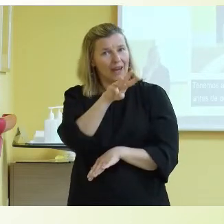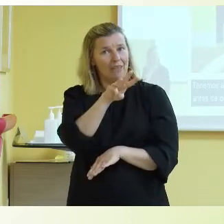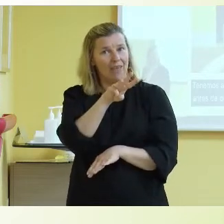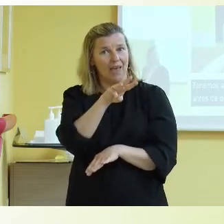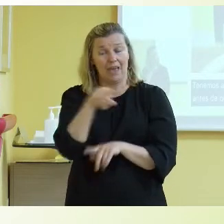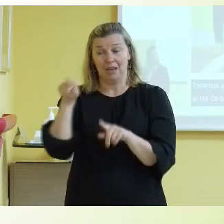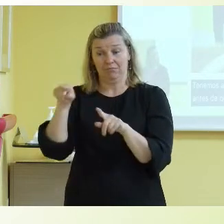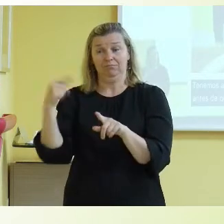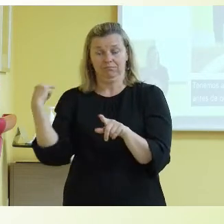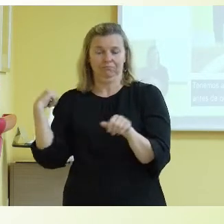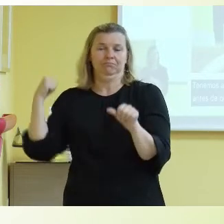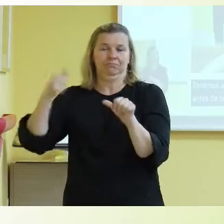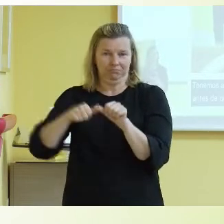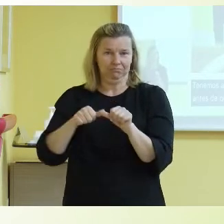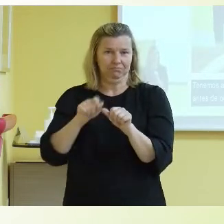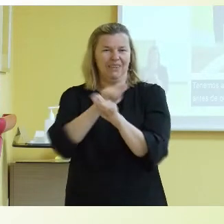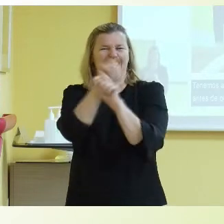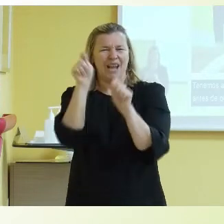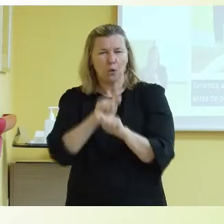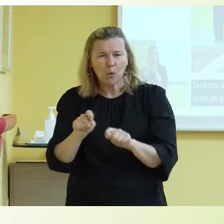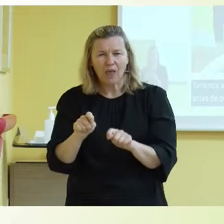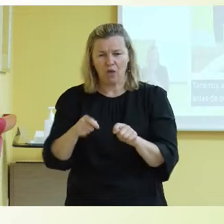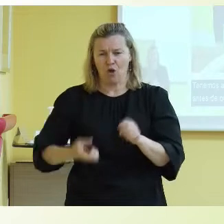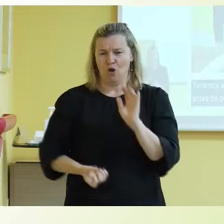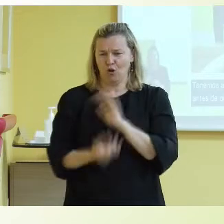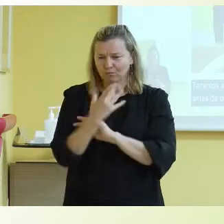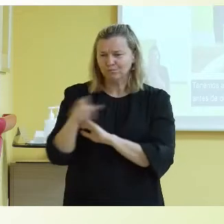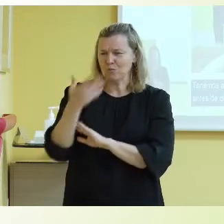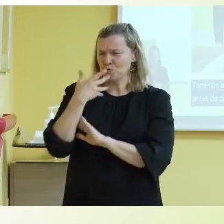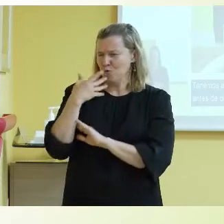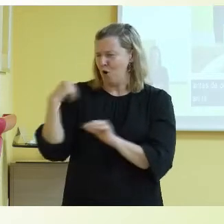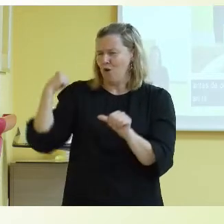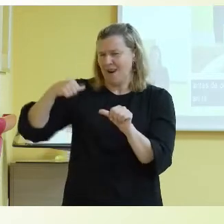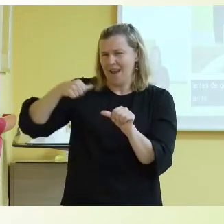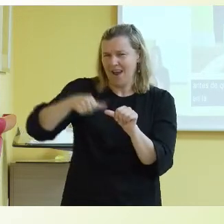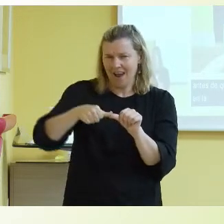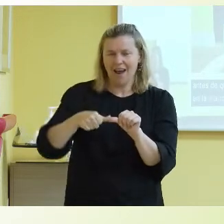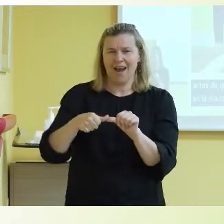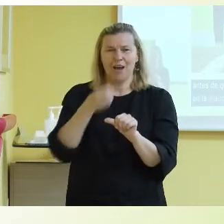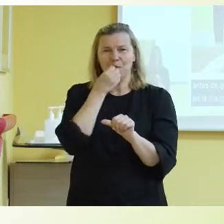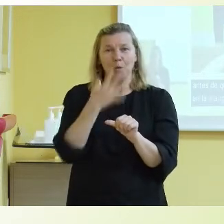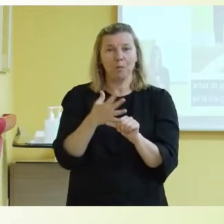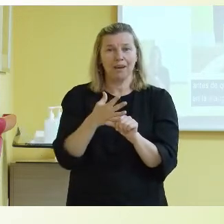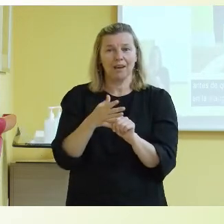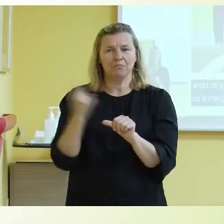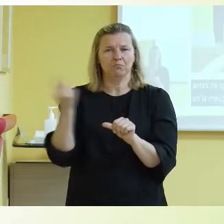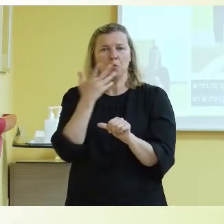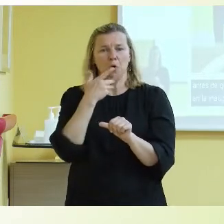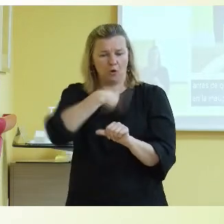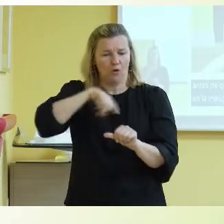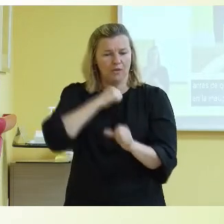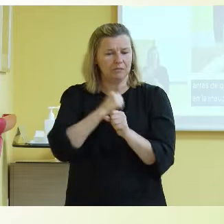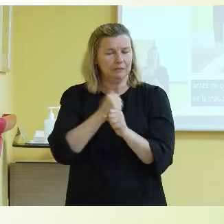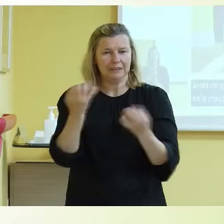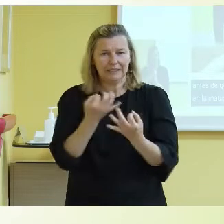estuvo aquí en la inauguración y lo conoce desde el principio, con lo cual nos conoce un poco nuestra trayectoria, conoce lo que hacemos y